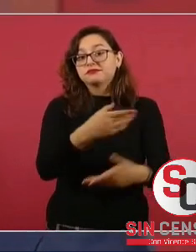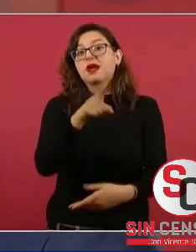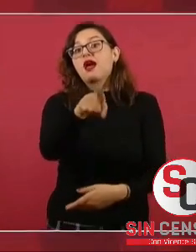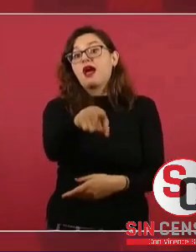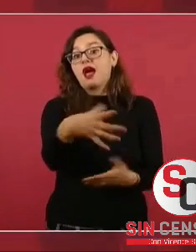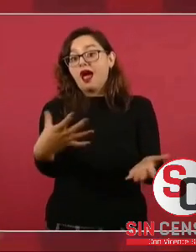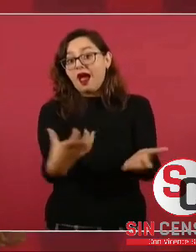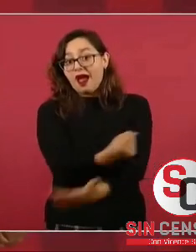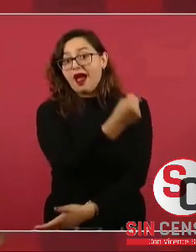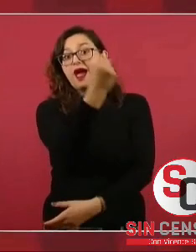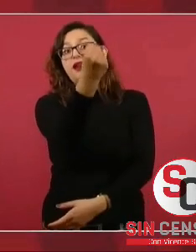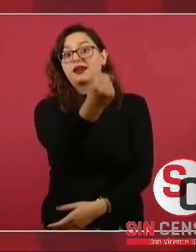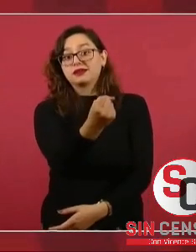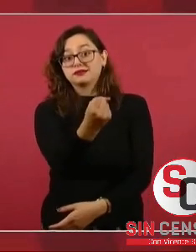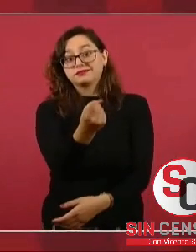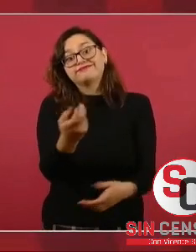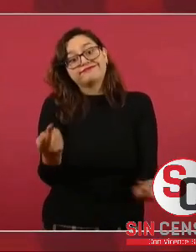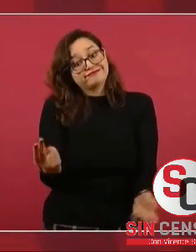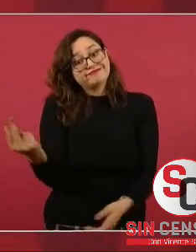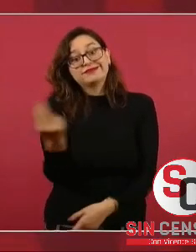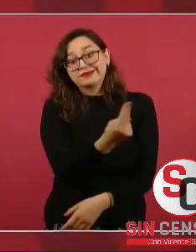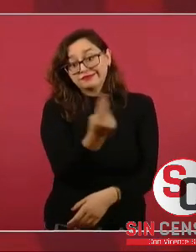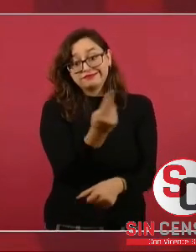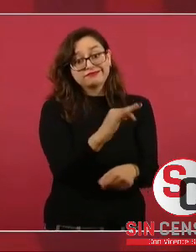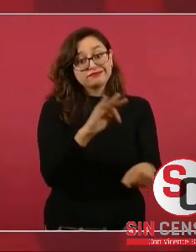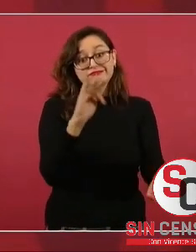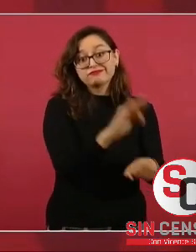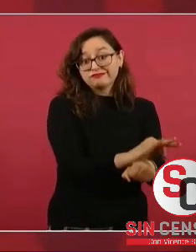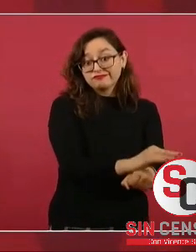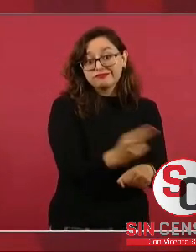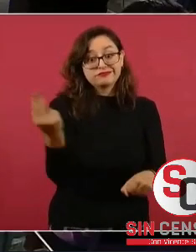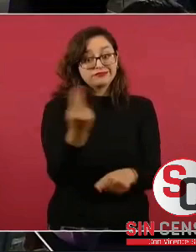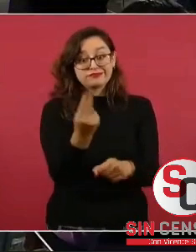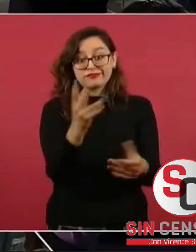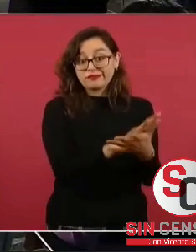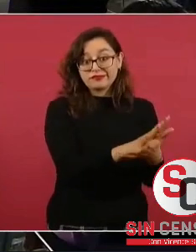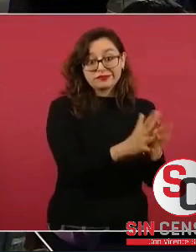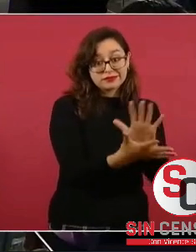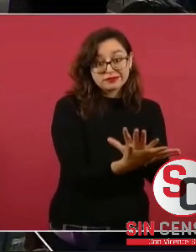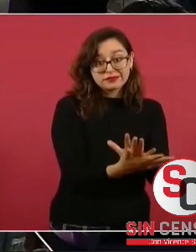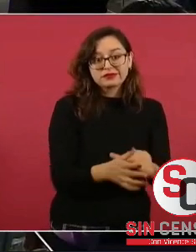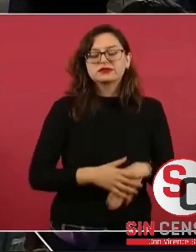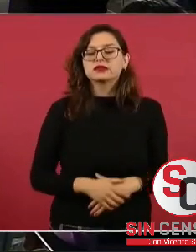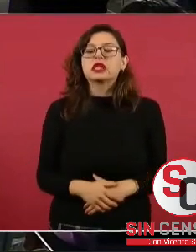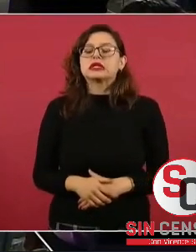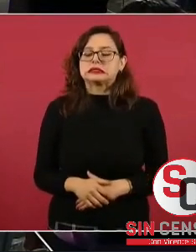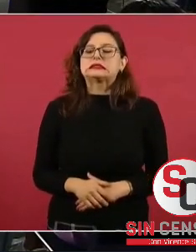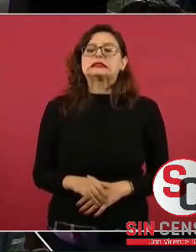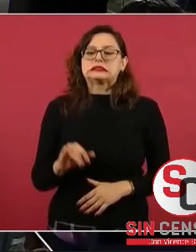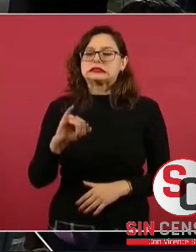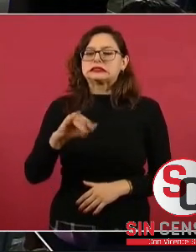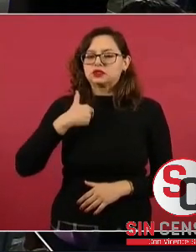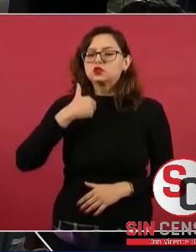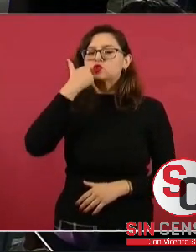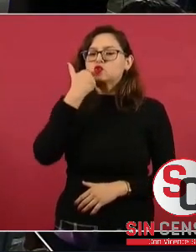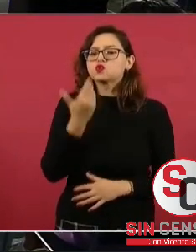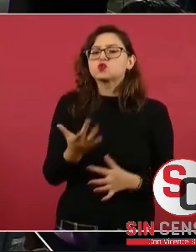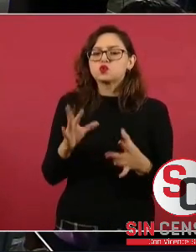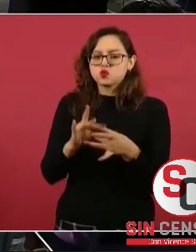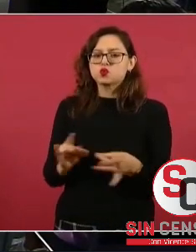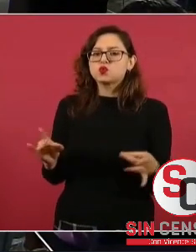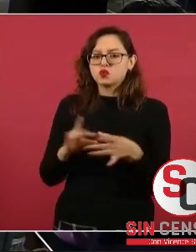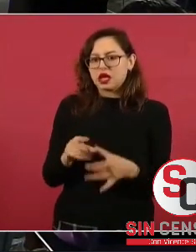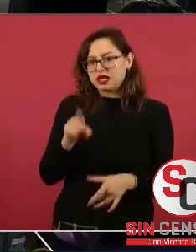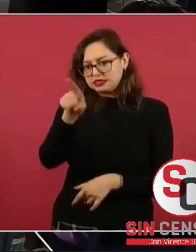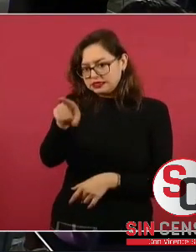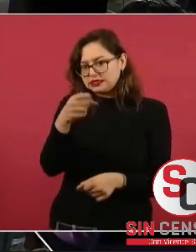complicidades, hay componendas. Si me permite nada más algo sobre eso, y lo comento porque aquí también está el